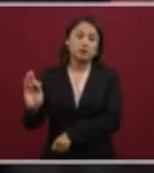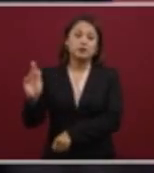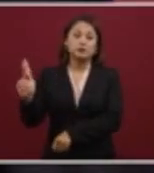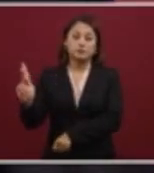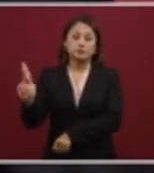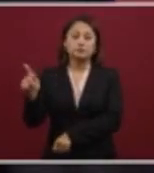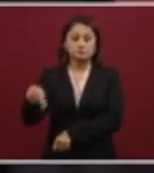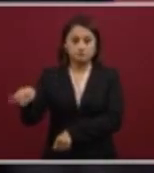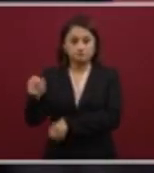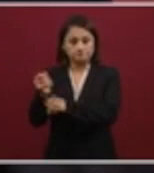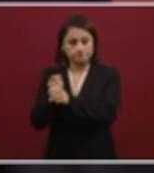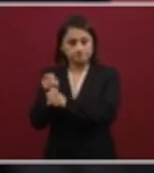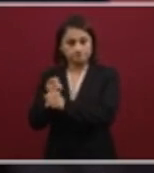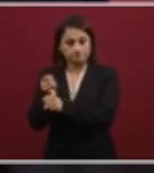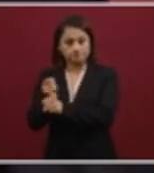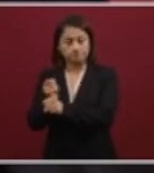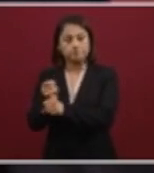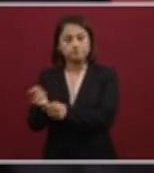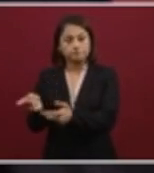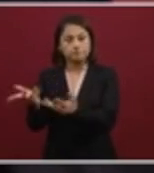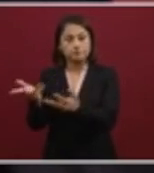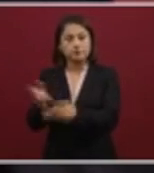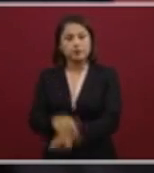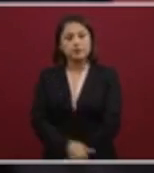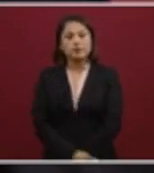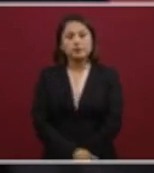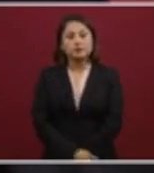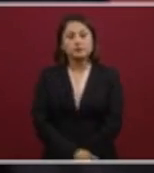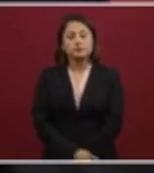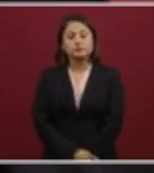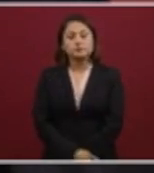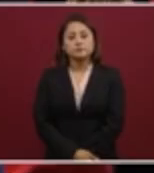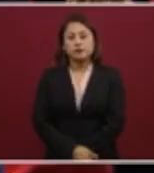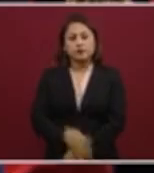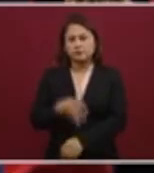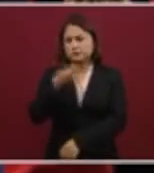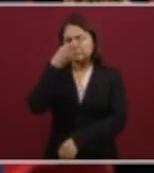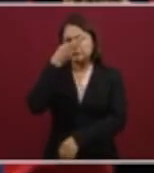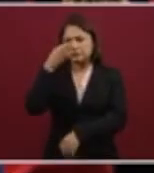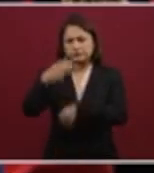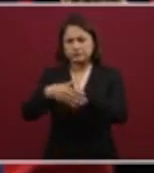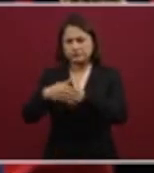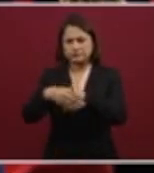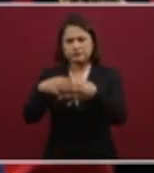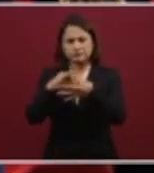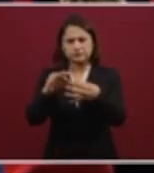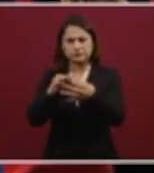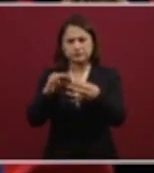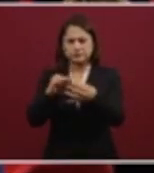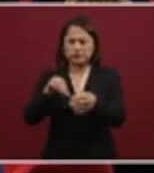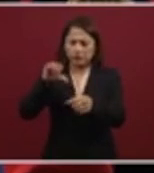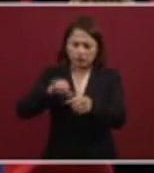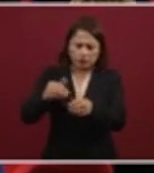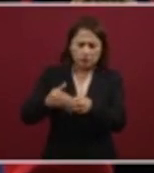la función pública. ¿Y esto se daría a conocer entonces? Lo más pronto posible. A partir de ahora